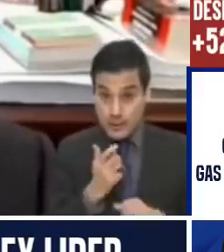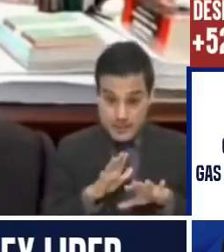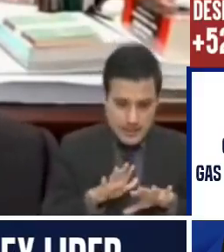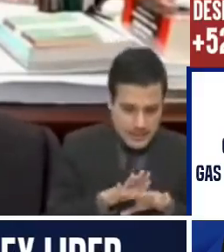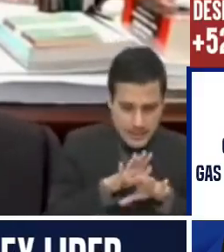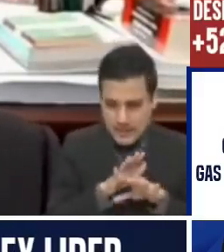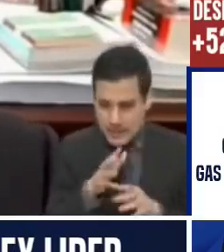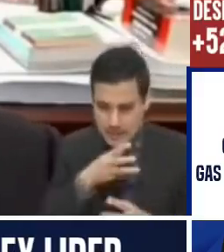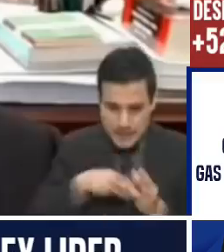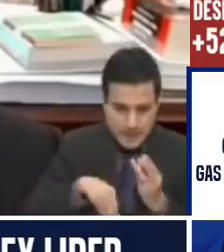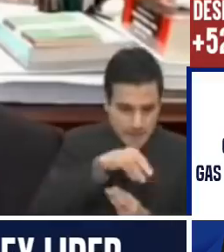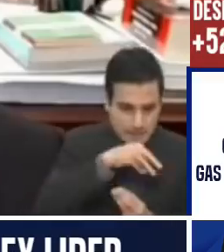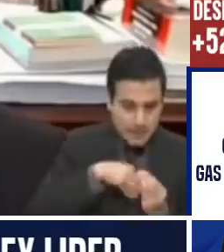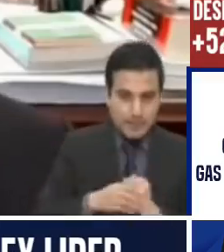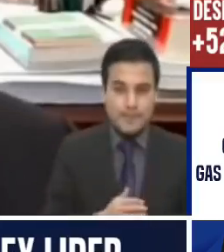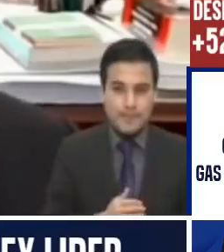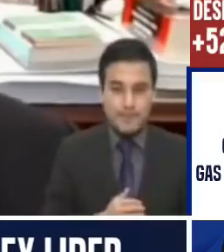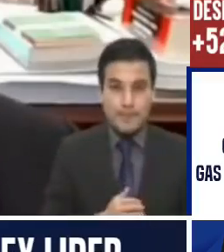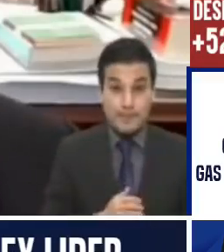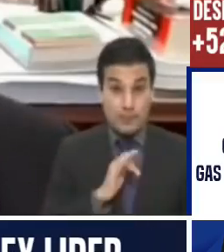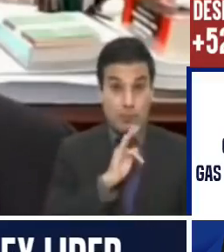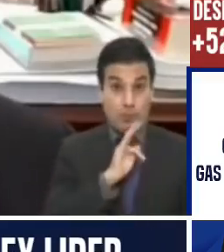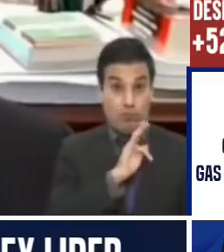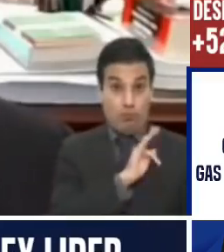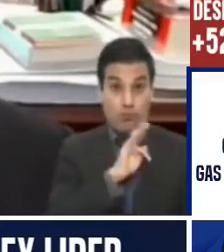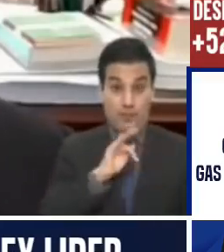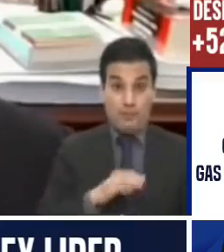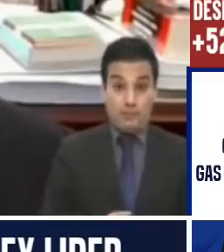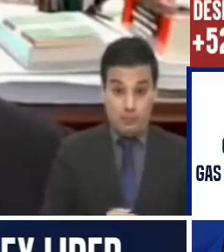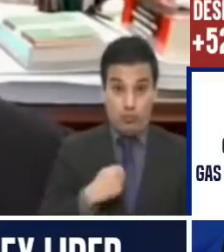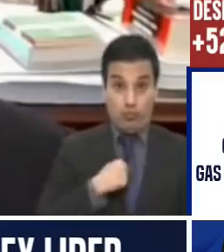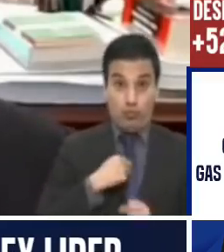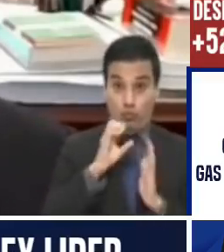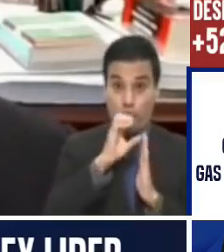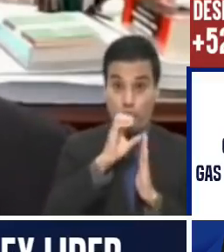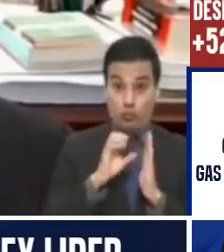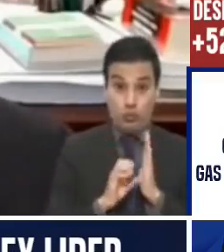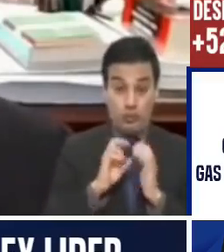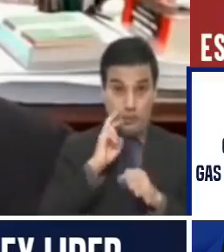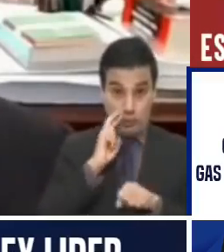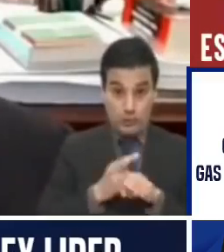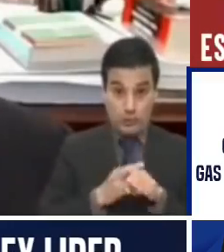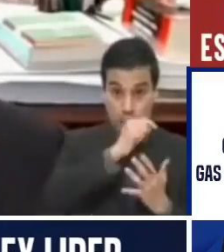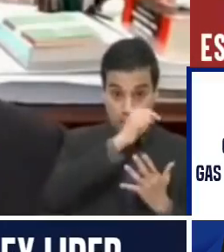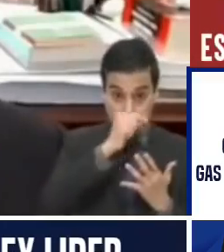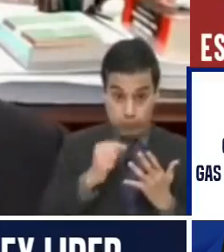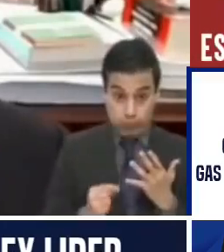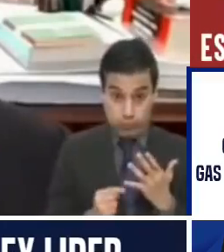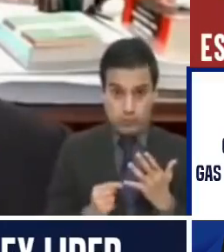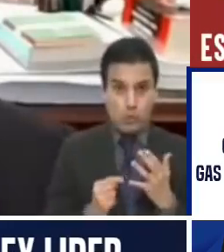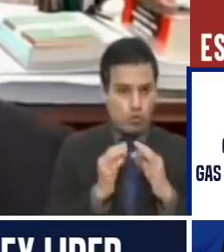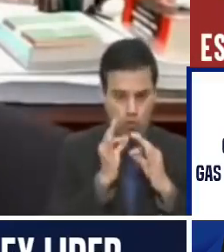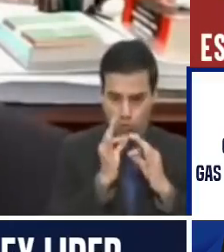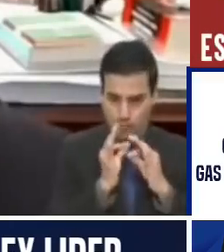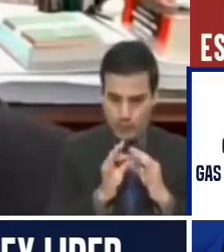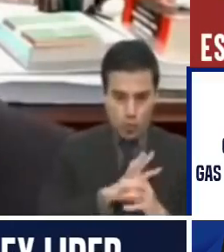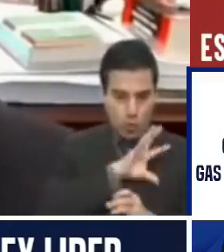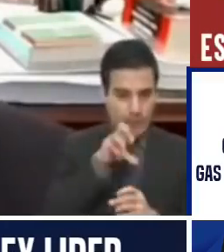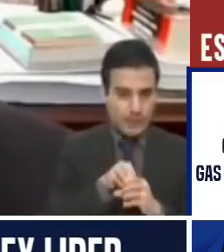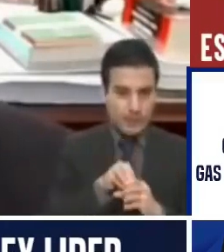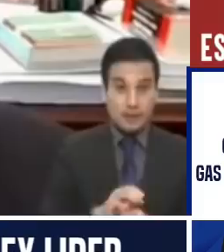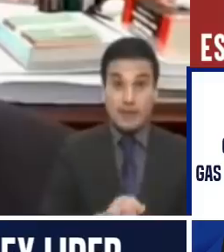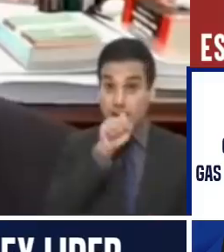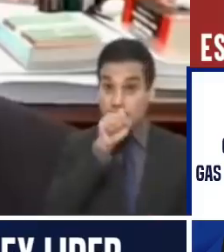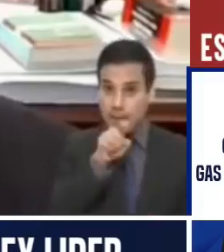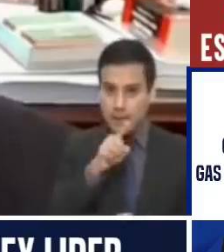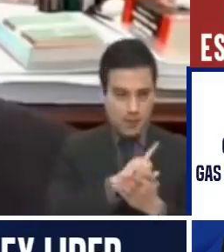presupuestarias poner en riesgo ni las atribuciones constitucionales que tiene este instituto, ni sus obligaciones legales,